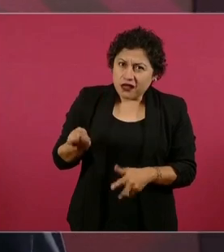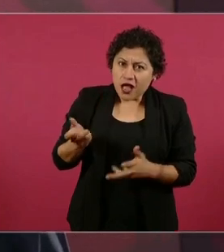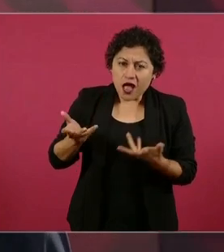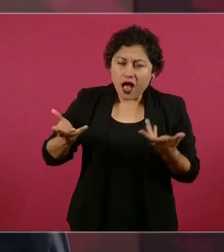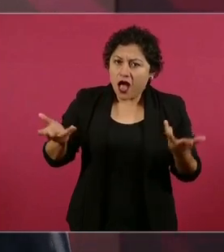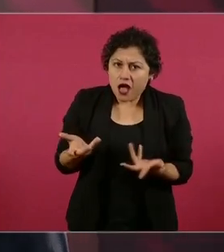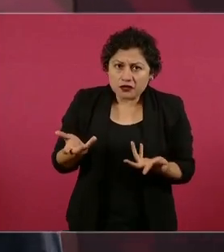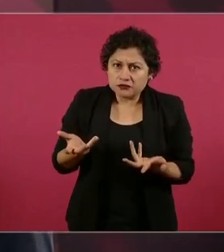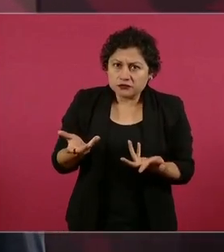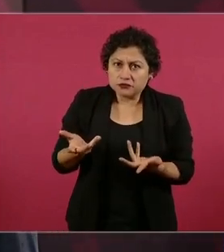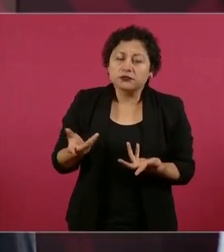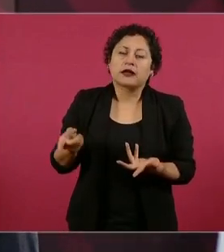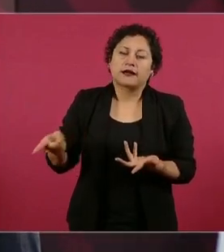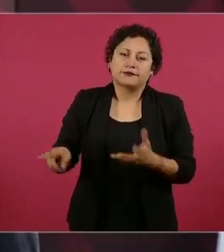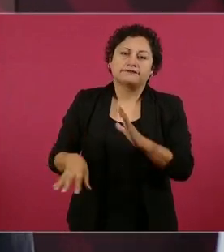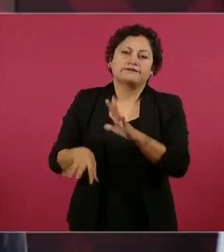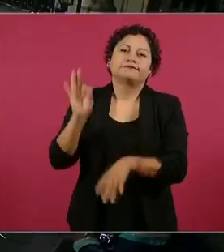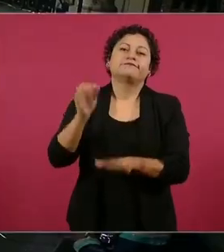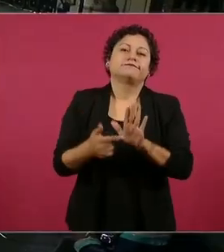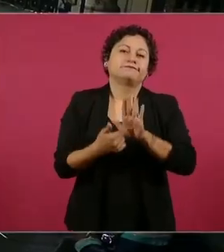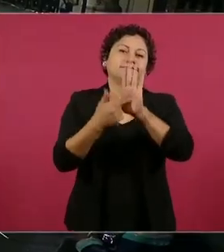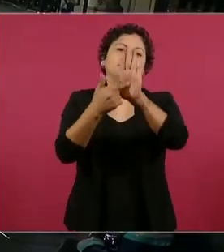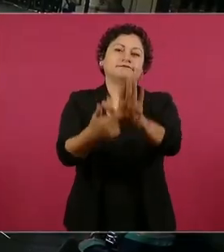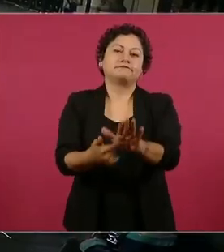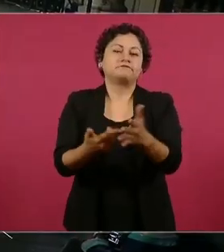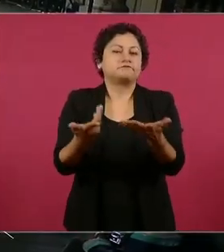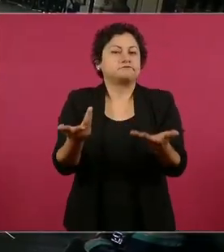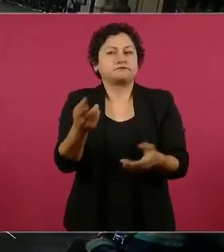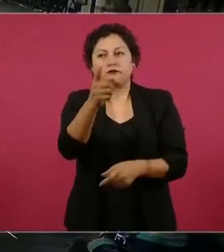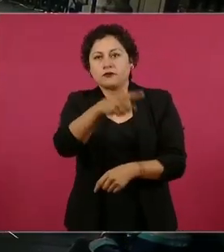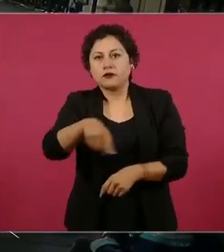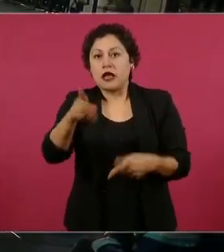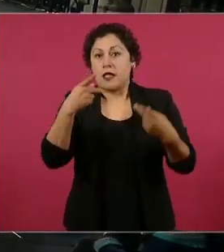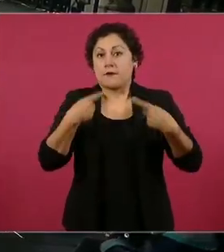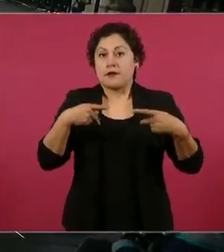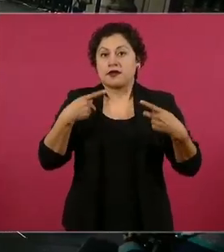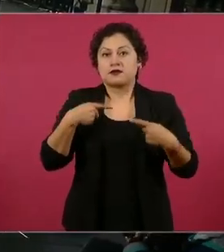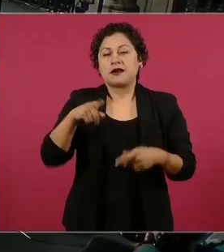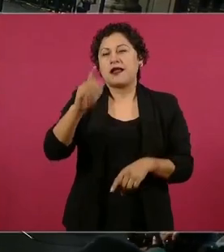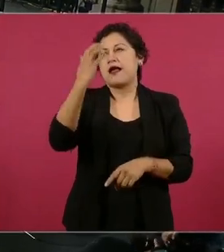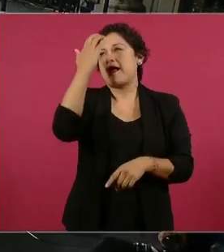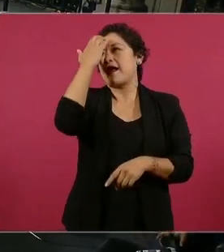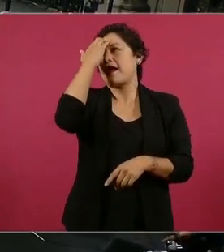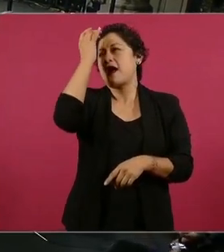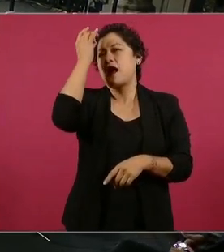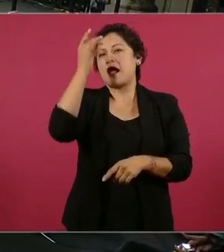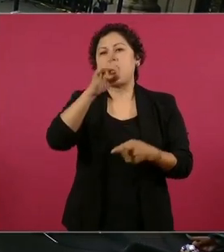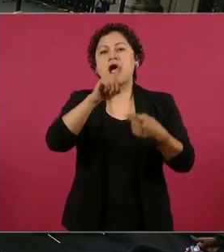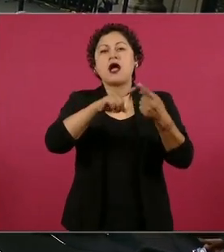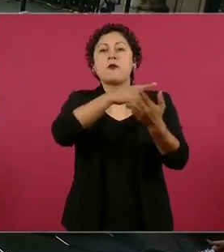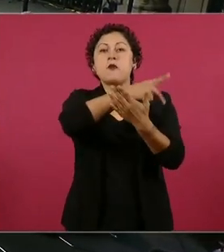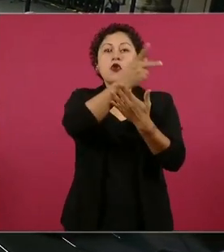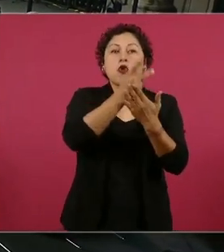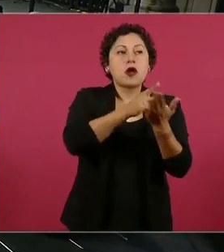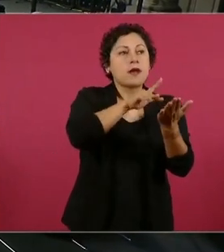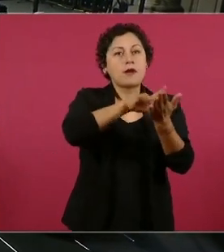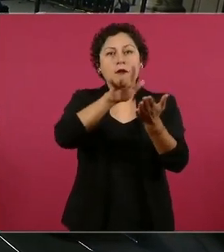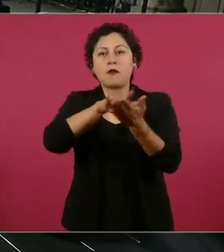se sabe más sobre programas sociales, se sabe más sobre el Tren Maya, se sabe más sobre el